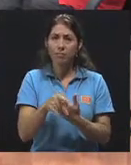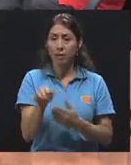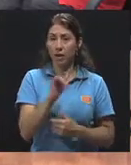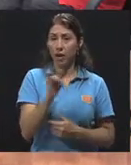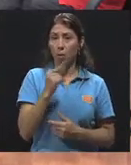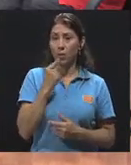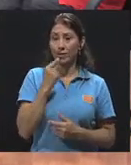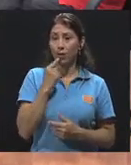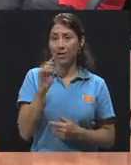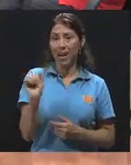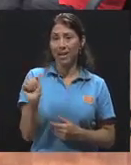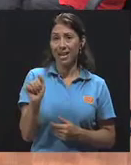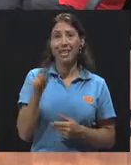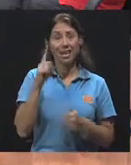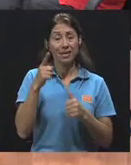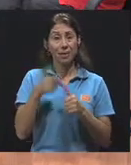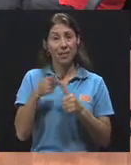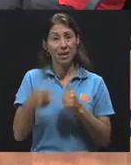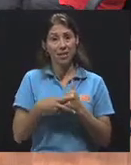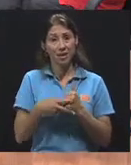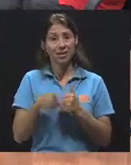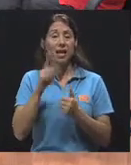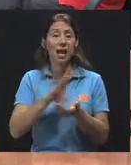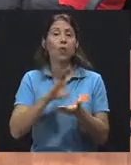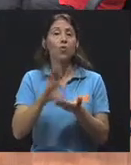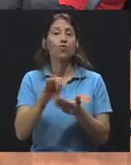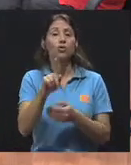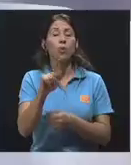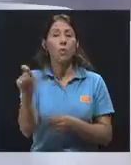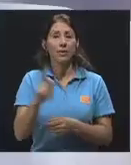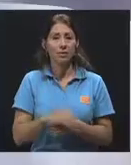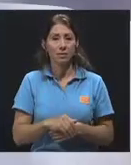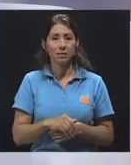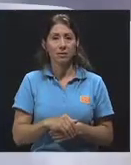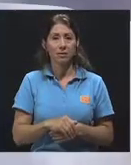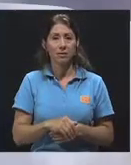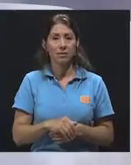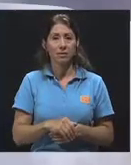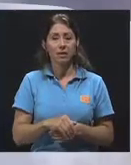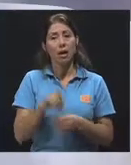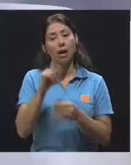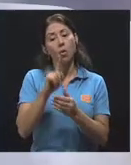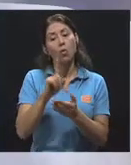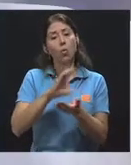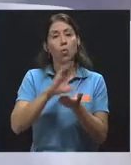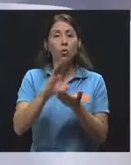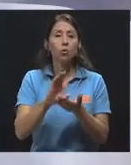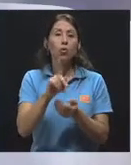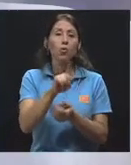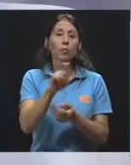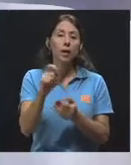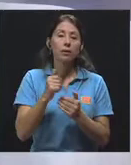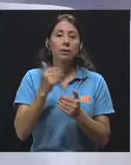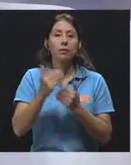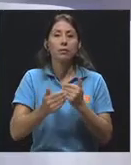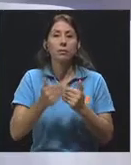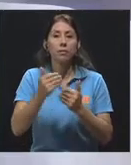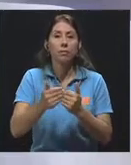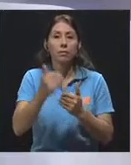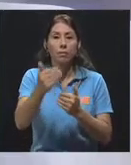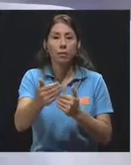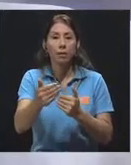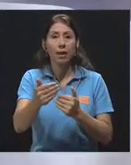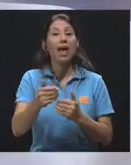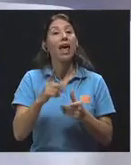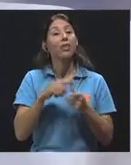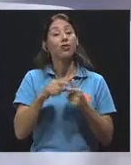este programa que, como mencionaba Alexandra, esta primera vez eran cursos de un mes. Uh-huh. Un mes... Ibas tres veces